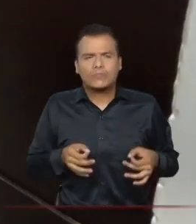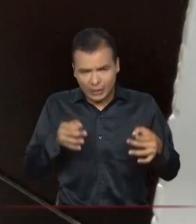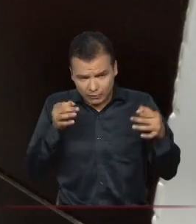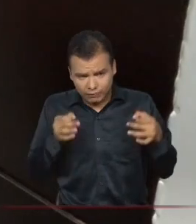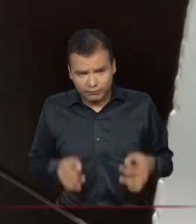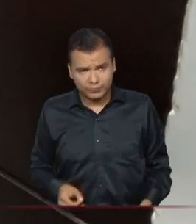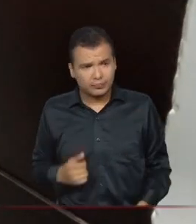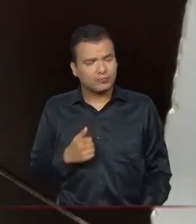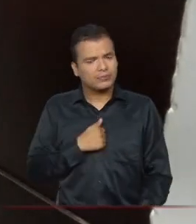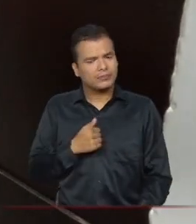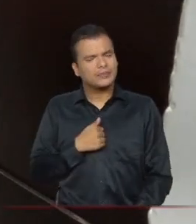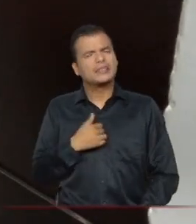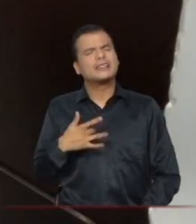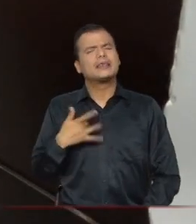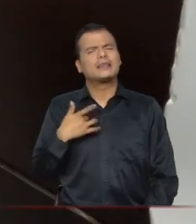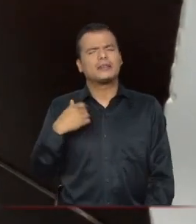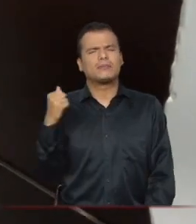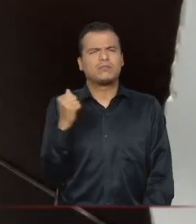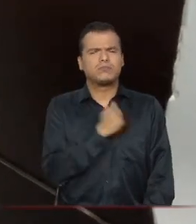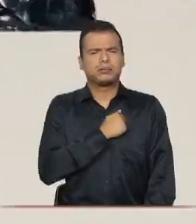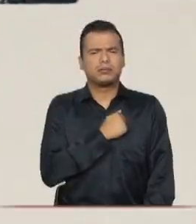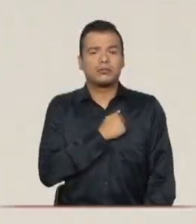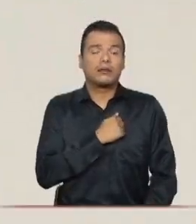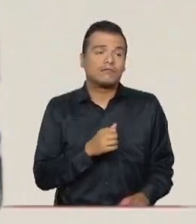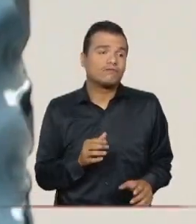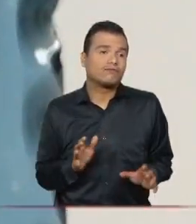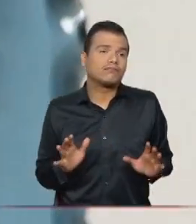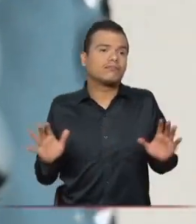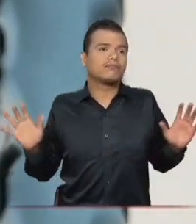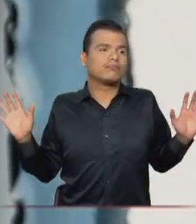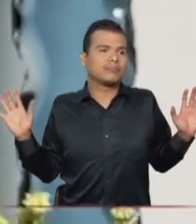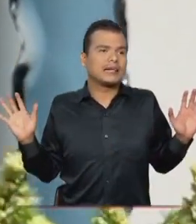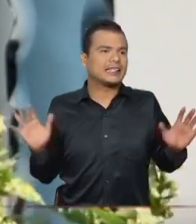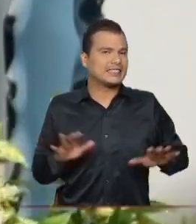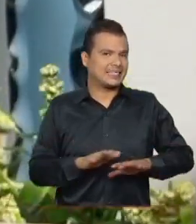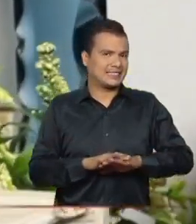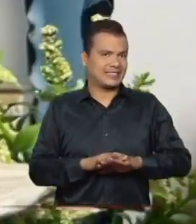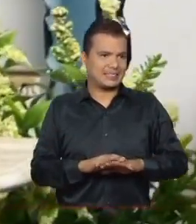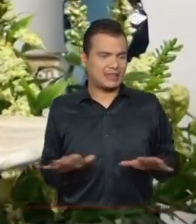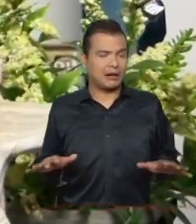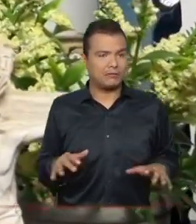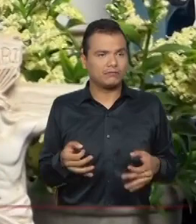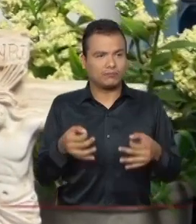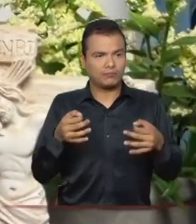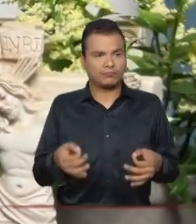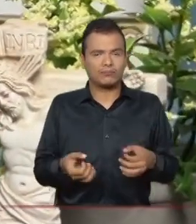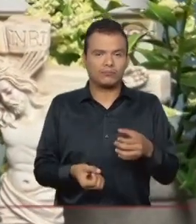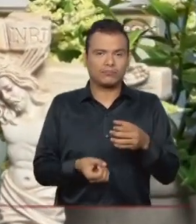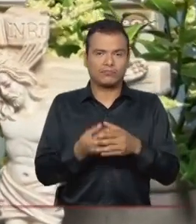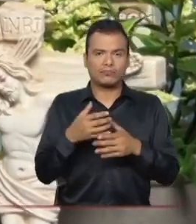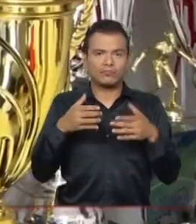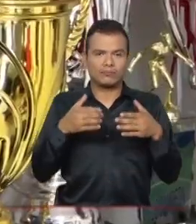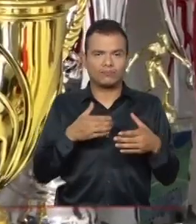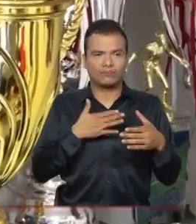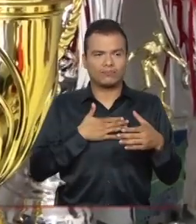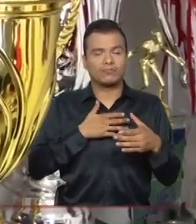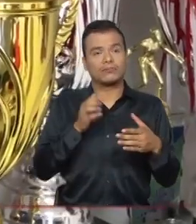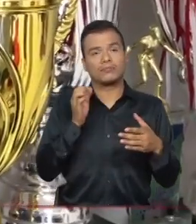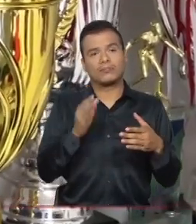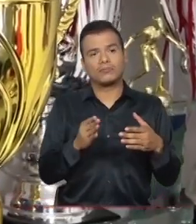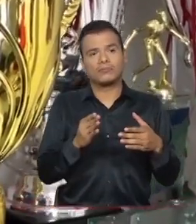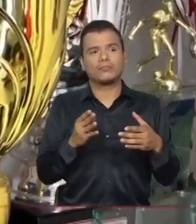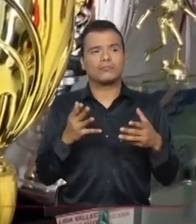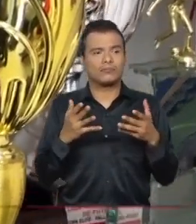esa pasión que yo le pongo al tema, ya paso a constituir mi club deportivo y